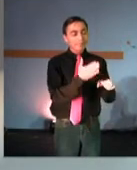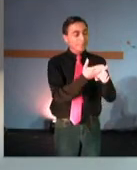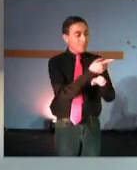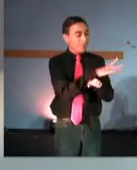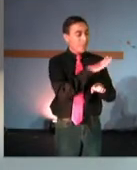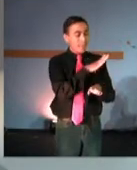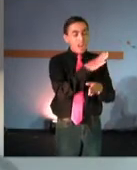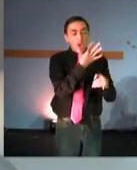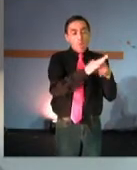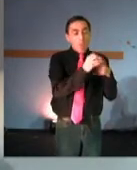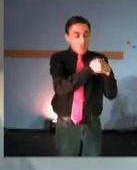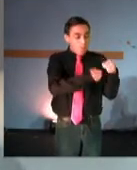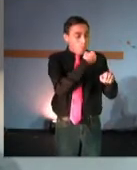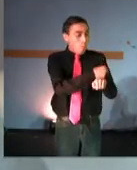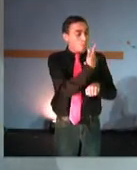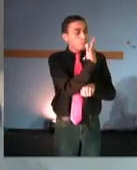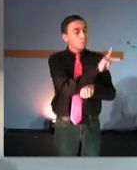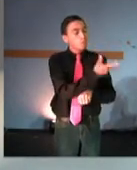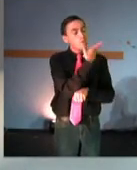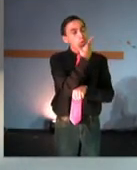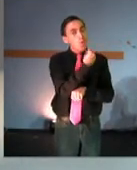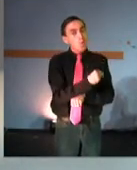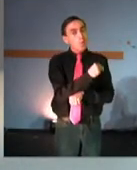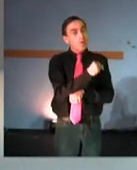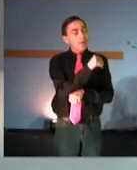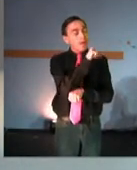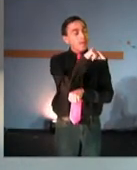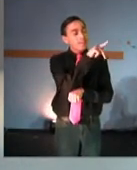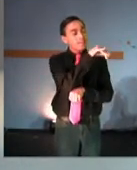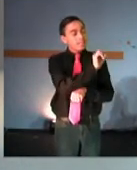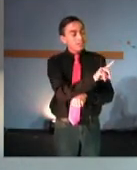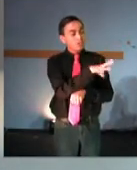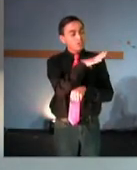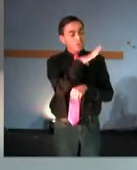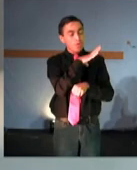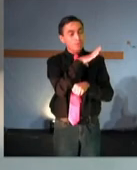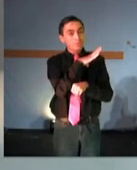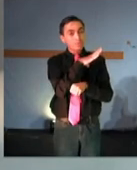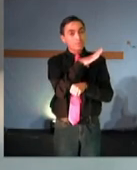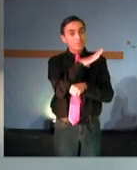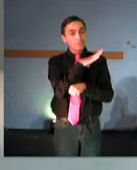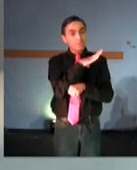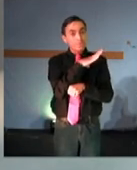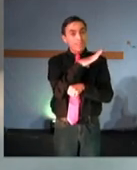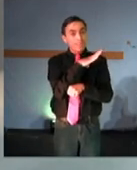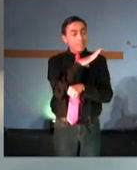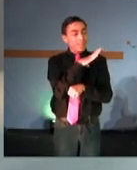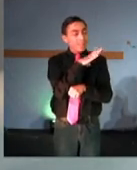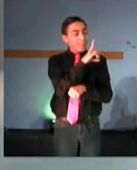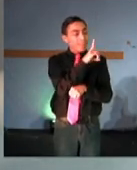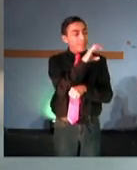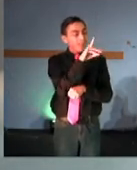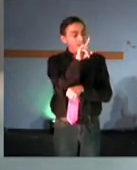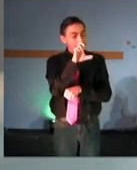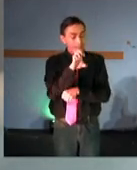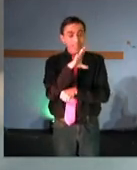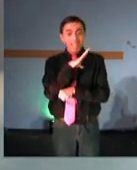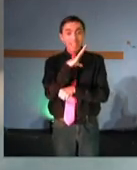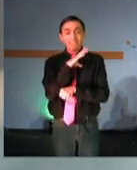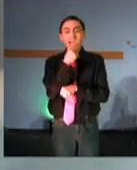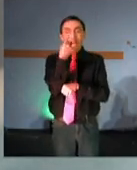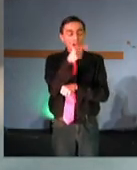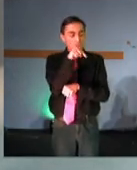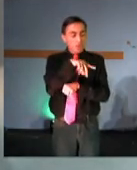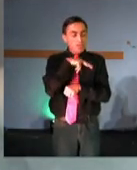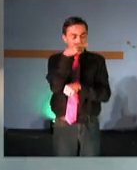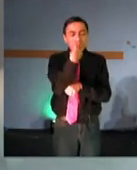dictadura de Anastasio Somoza de Baile. El apellido de Baile tal vez le suene porque aquí en México ha reaparecido una de Baile